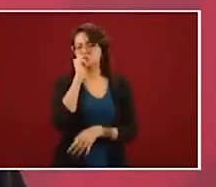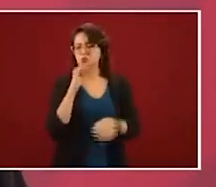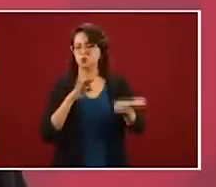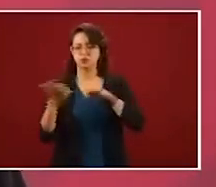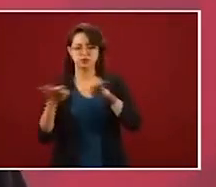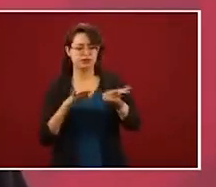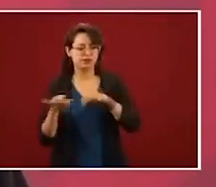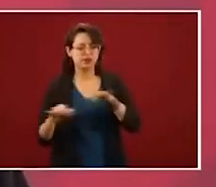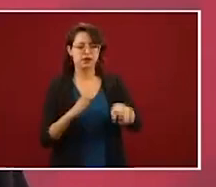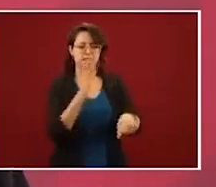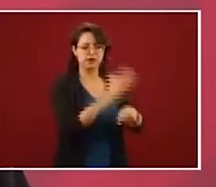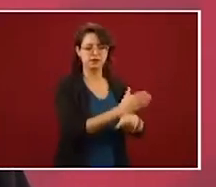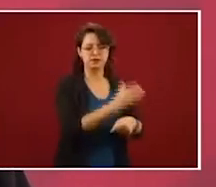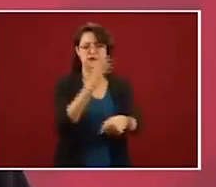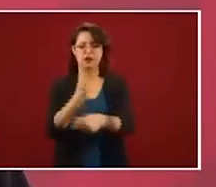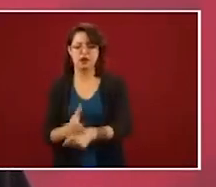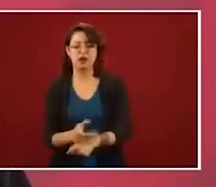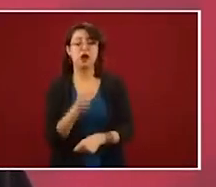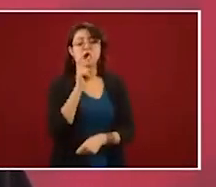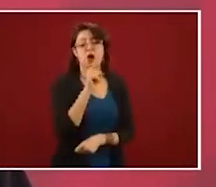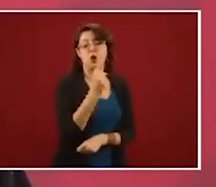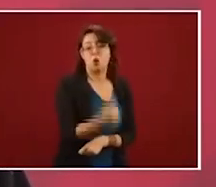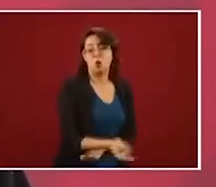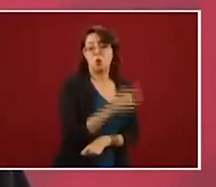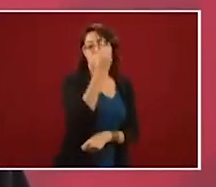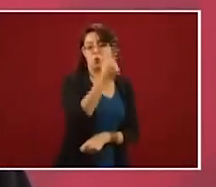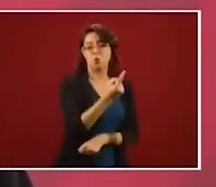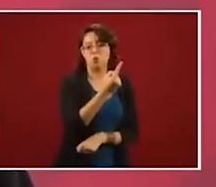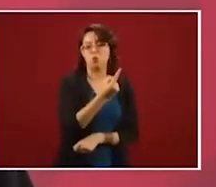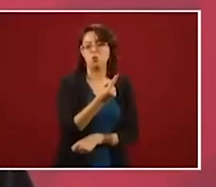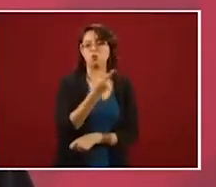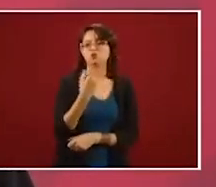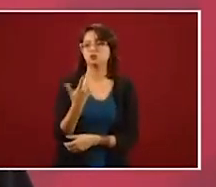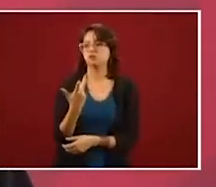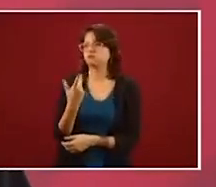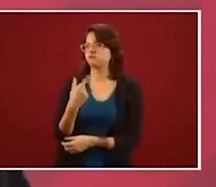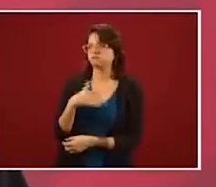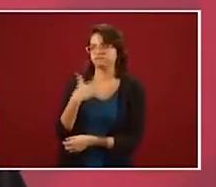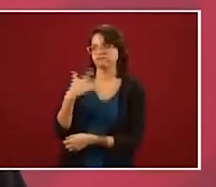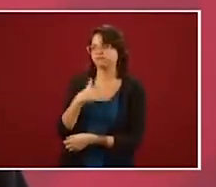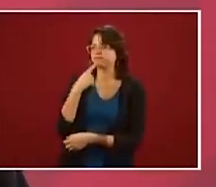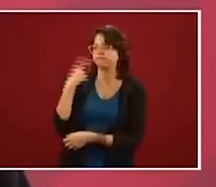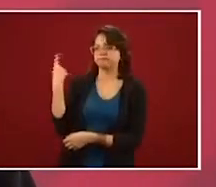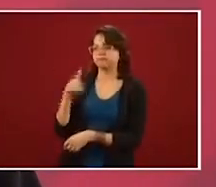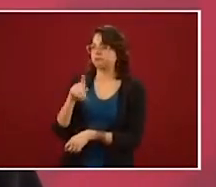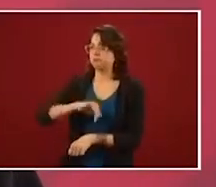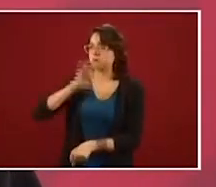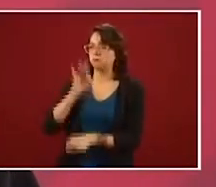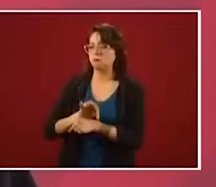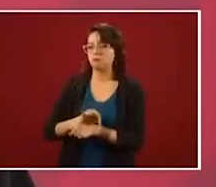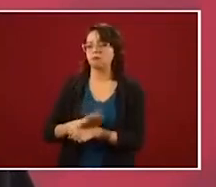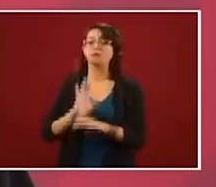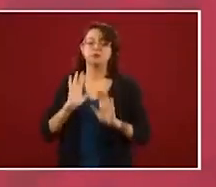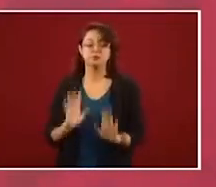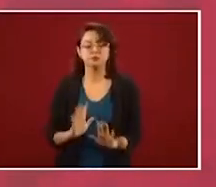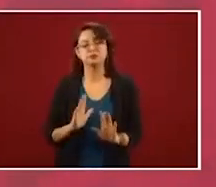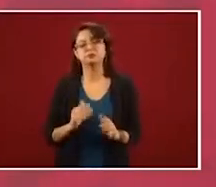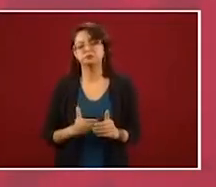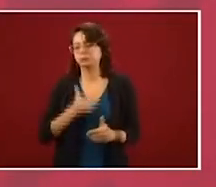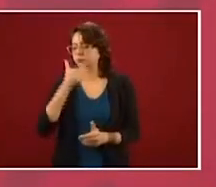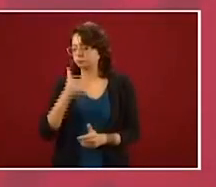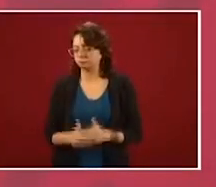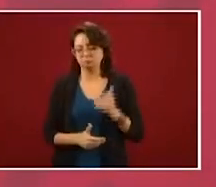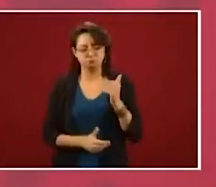de ellas ya también solicitó un amparo en términos, una suspensión de esta inhabilitación, se está estudiando, hemos dado absoluto respeto al